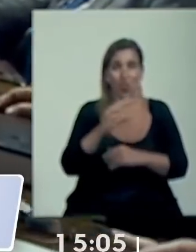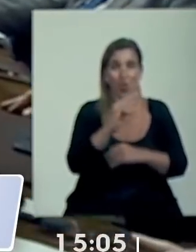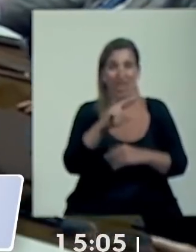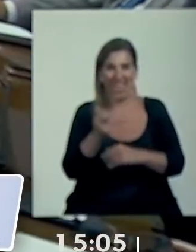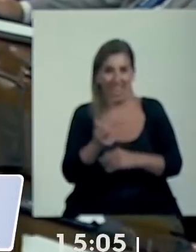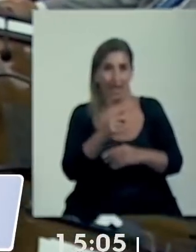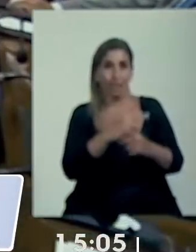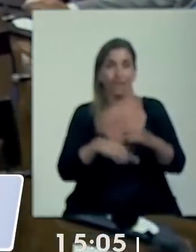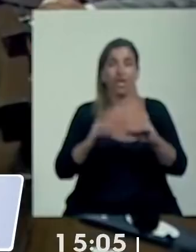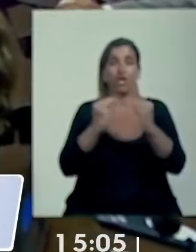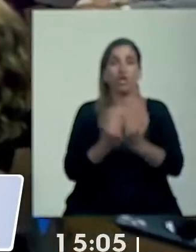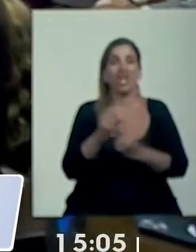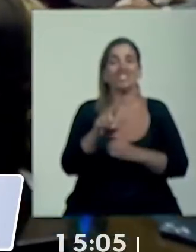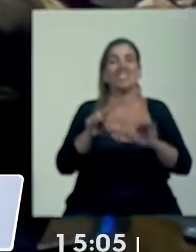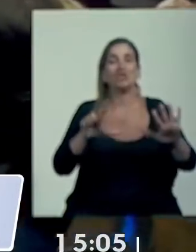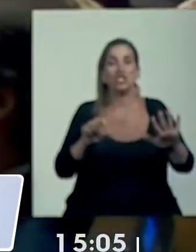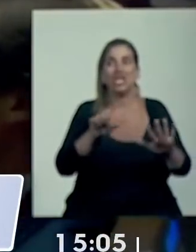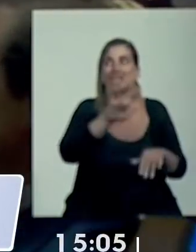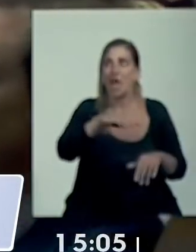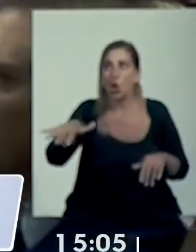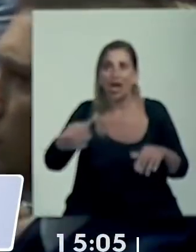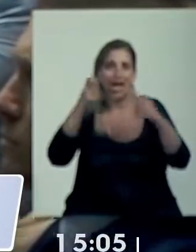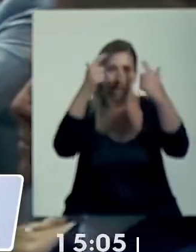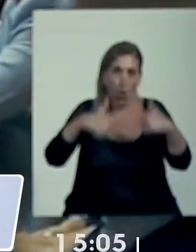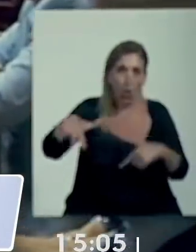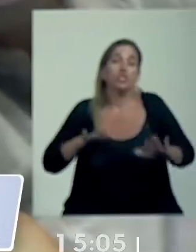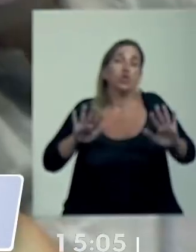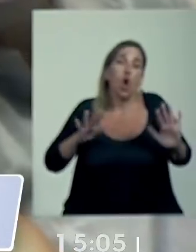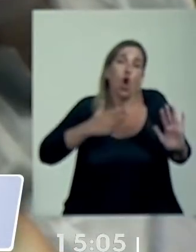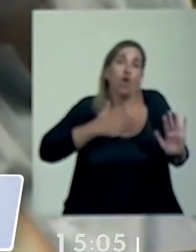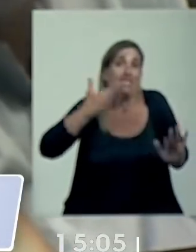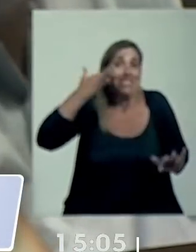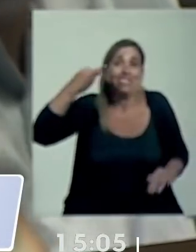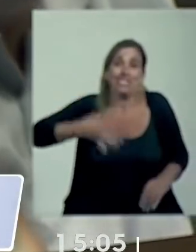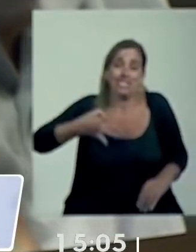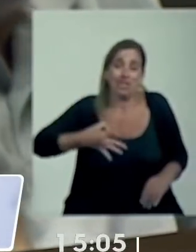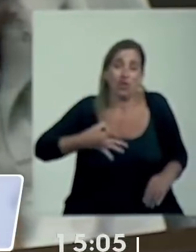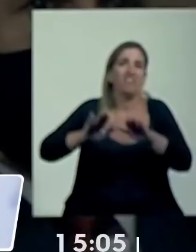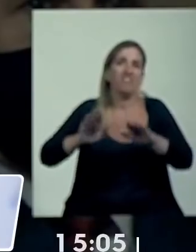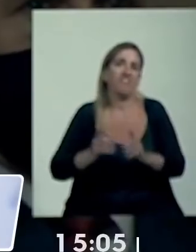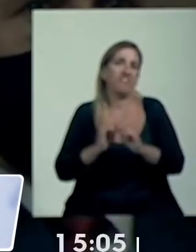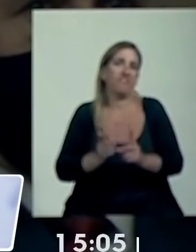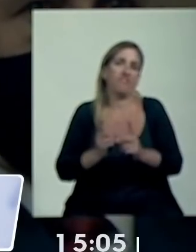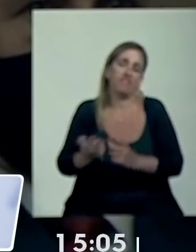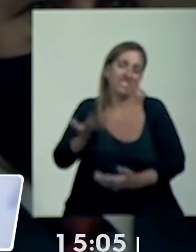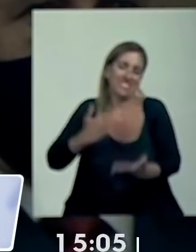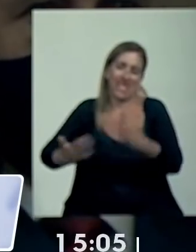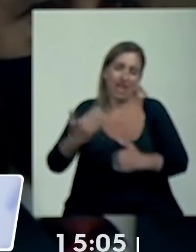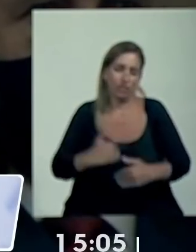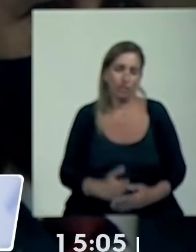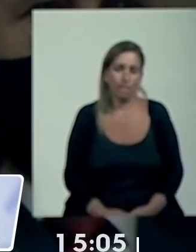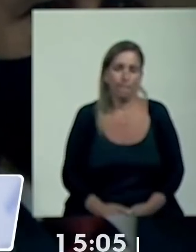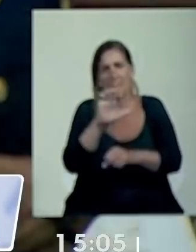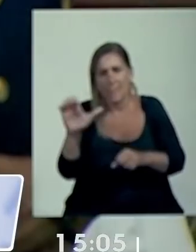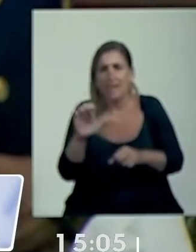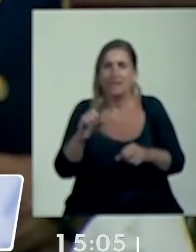que trabajar para buscar un acuerdo y llegar a un proyecto común creo que lo lograremos y creo que están dadas las condiciones para